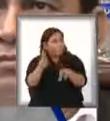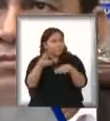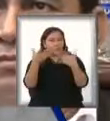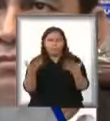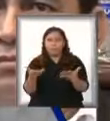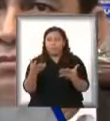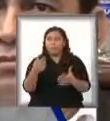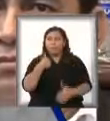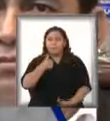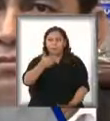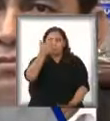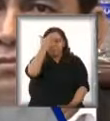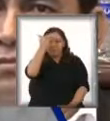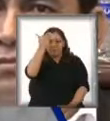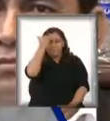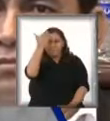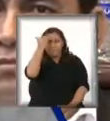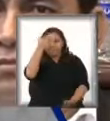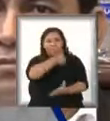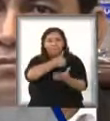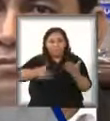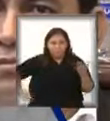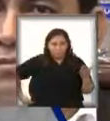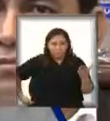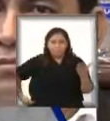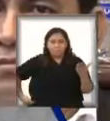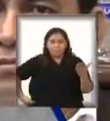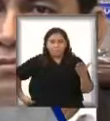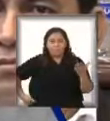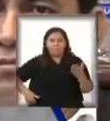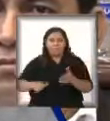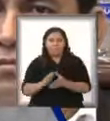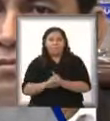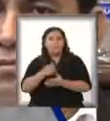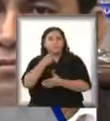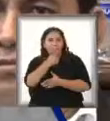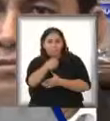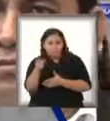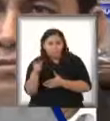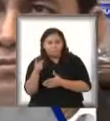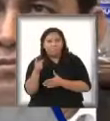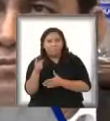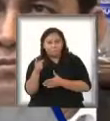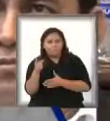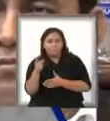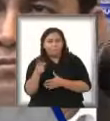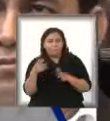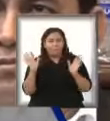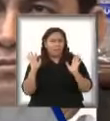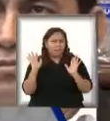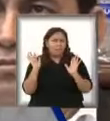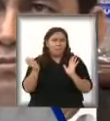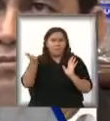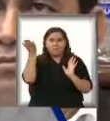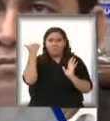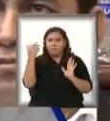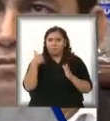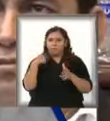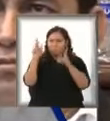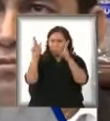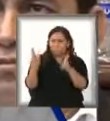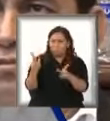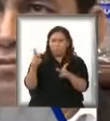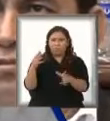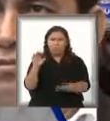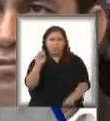estoy un poco fuera de orden, presidente, pero el momento emotivo es para decirlo. Le repito, nunca he visto un ingeniero agrónomo que trabaja en la Secretaría de Agricultura